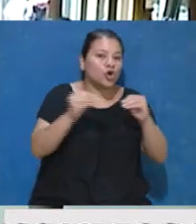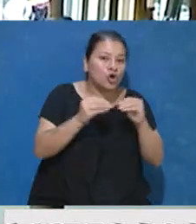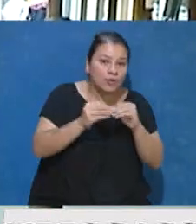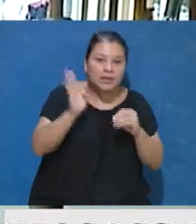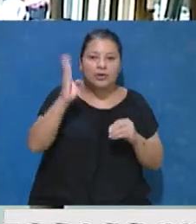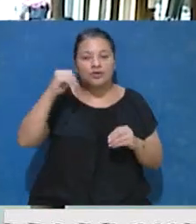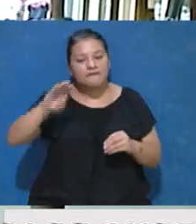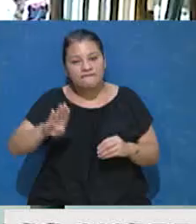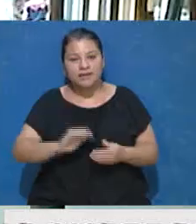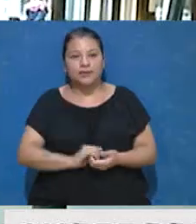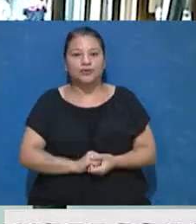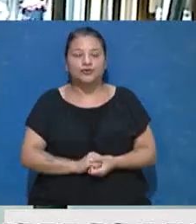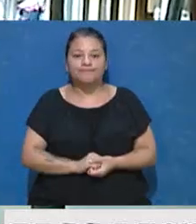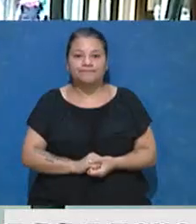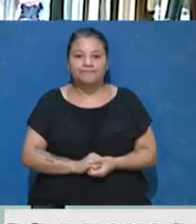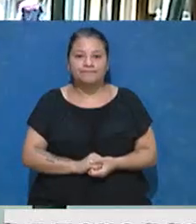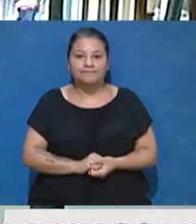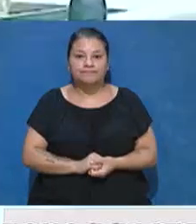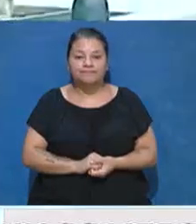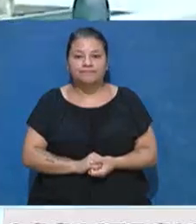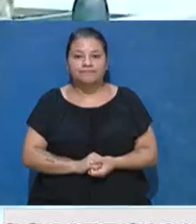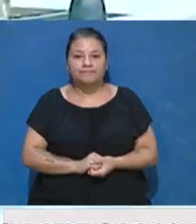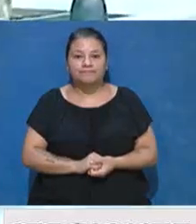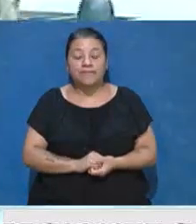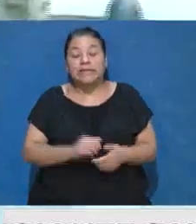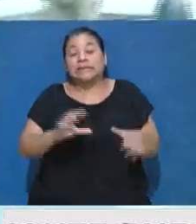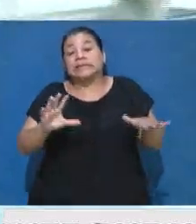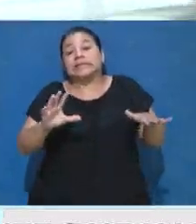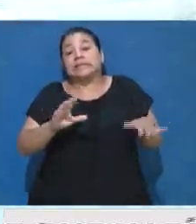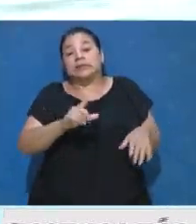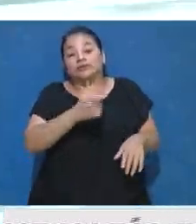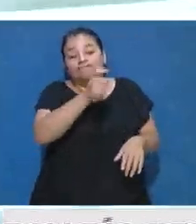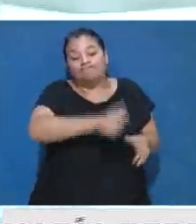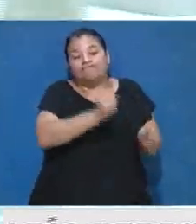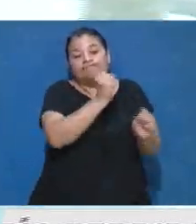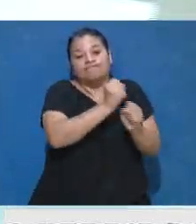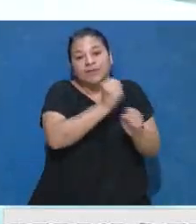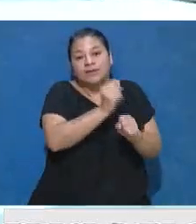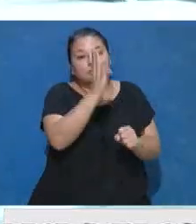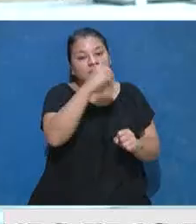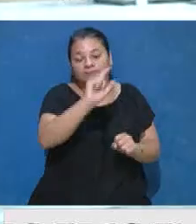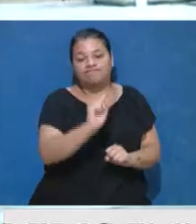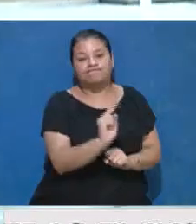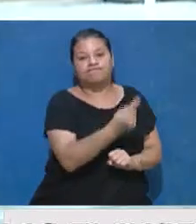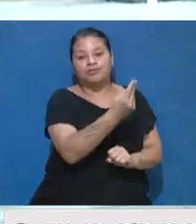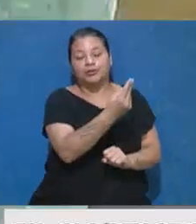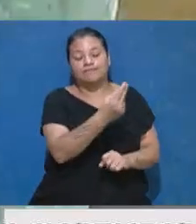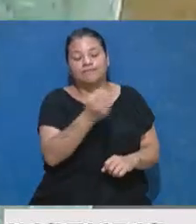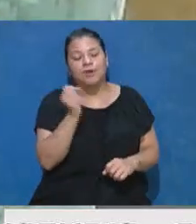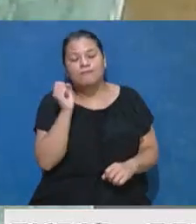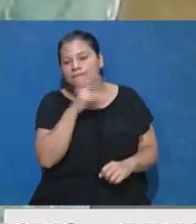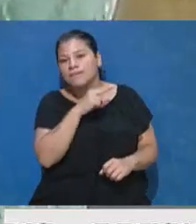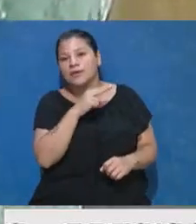cuenta de este episodio de hidro casanova que cobró la vida de un trabajador bancario y veríamos lo peor de todo